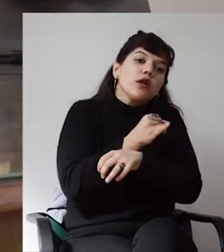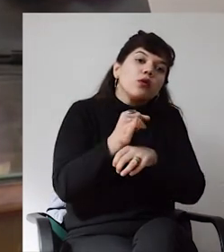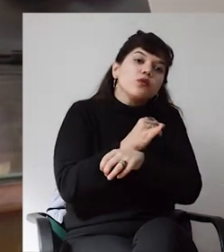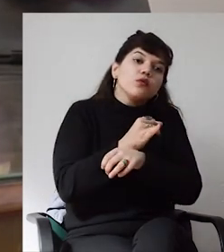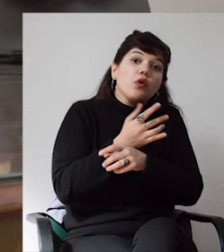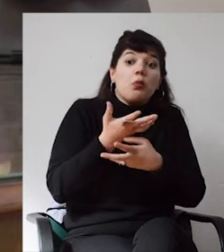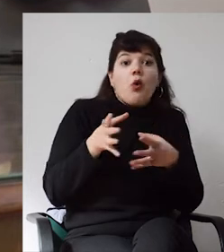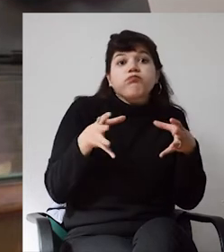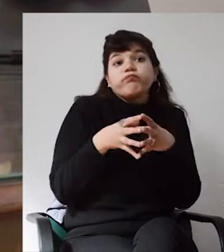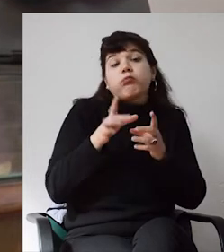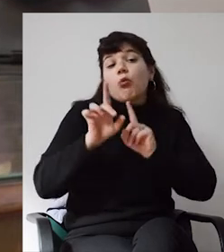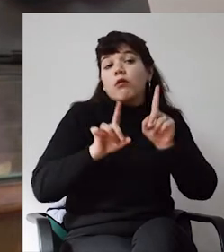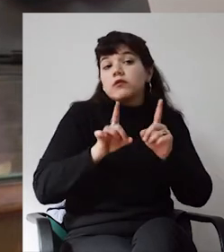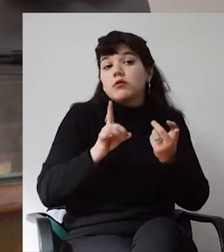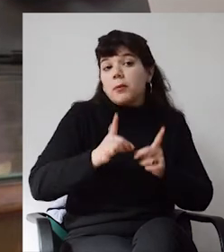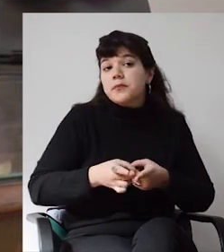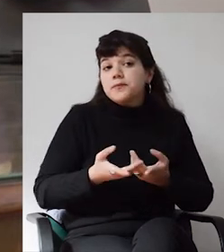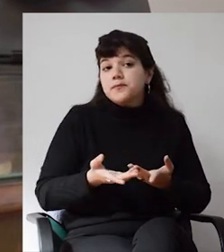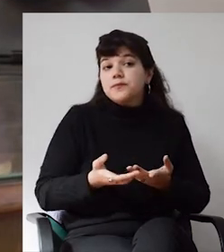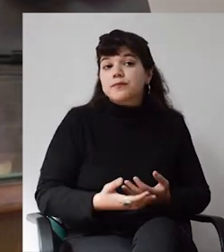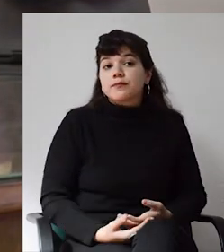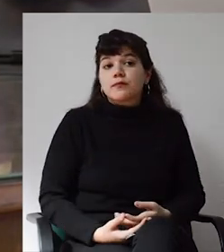comunidad universitaria.